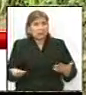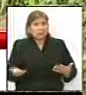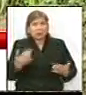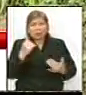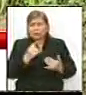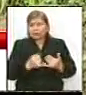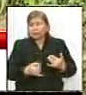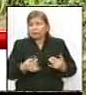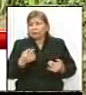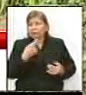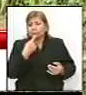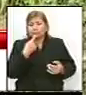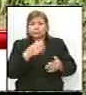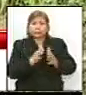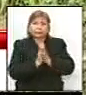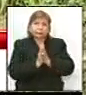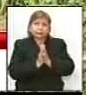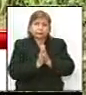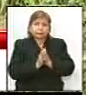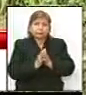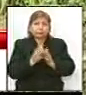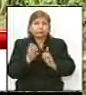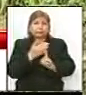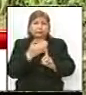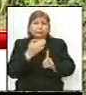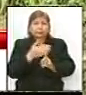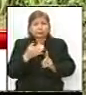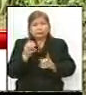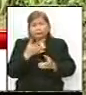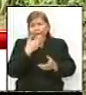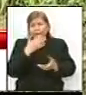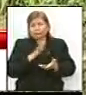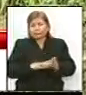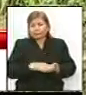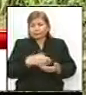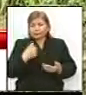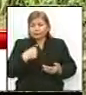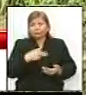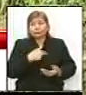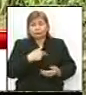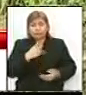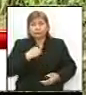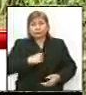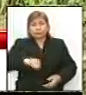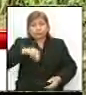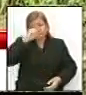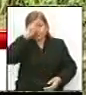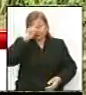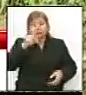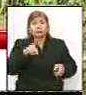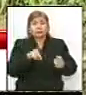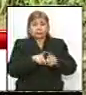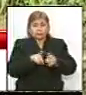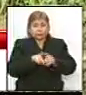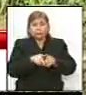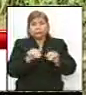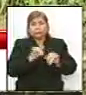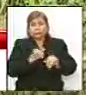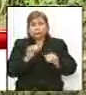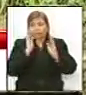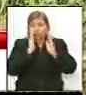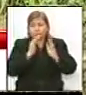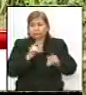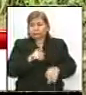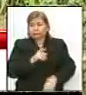acabar, solamente pediría, no nos traten como empenados. Si no, creo que somos hijos del Perú, merecemos también la atención de ustedes. Muchas